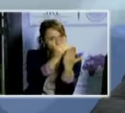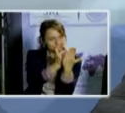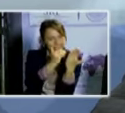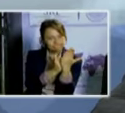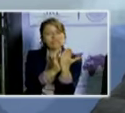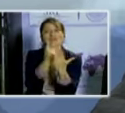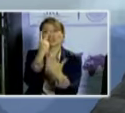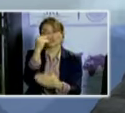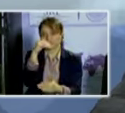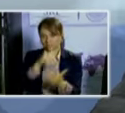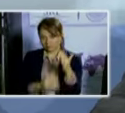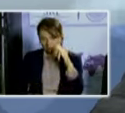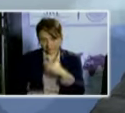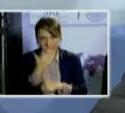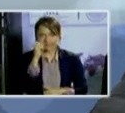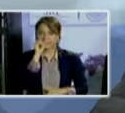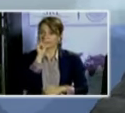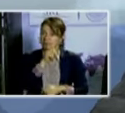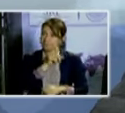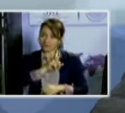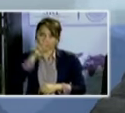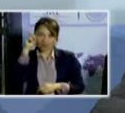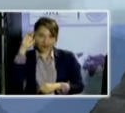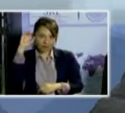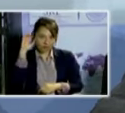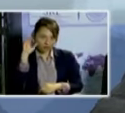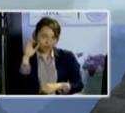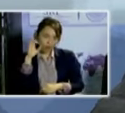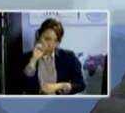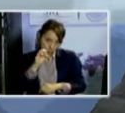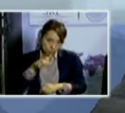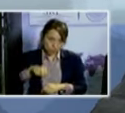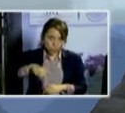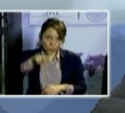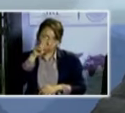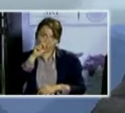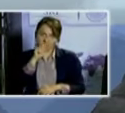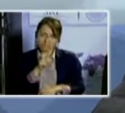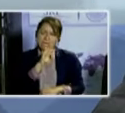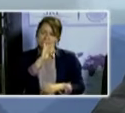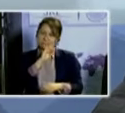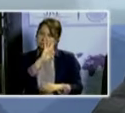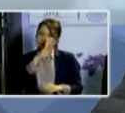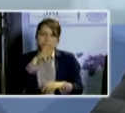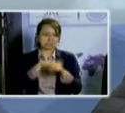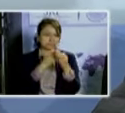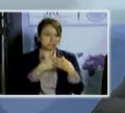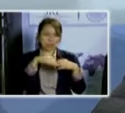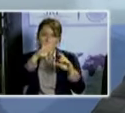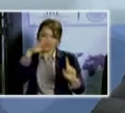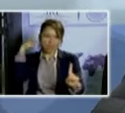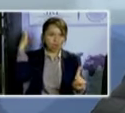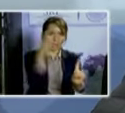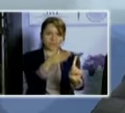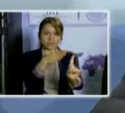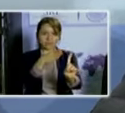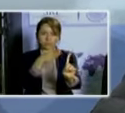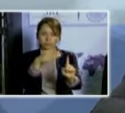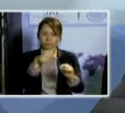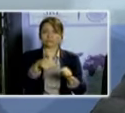Unidas, que la agenda después de los objetivos del milenio empiece a considerar también